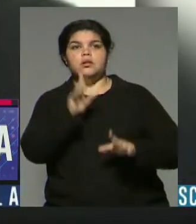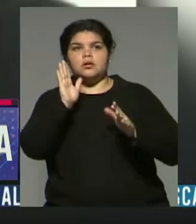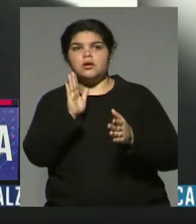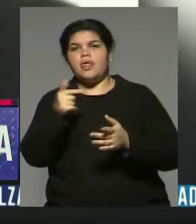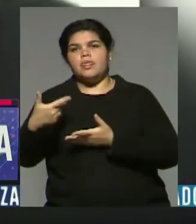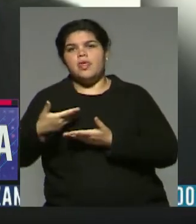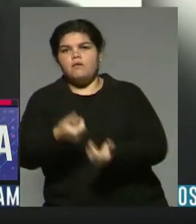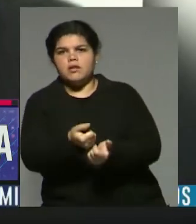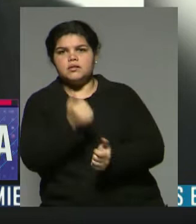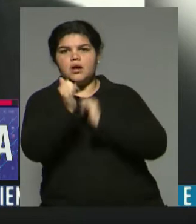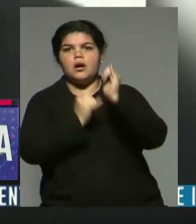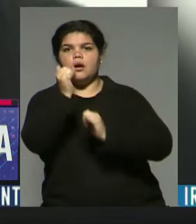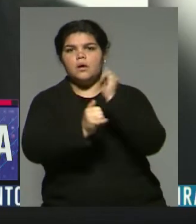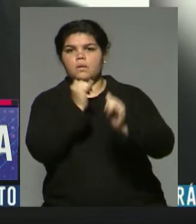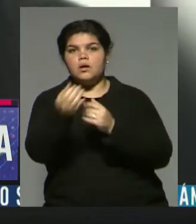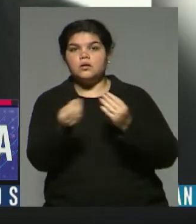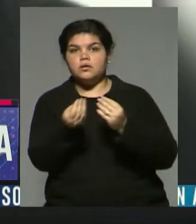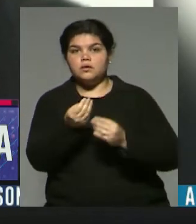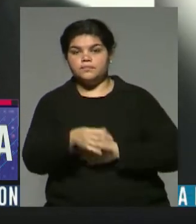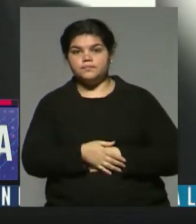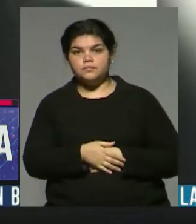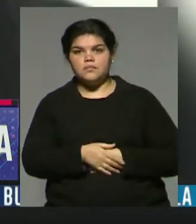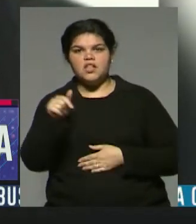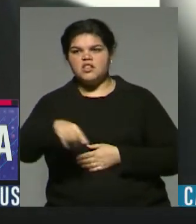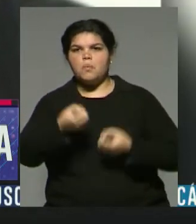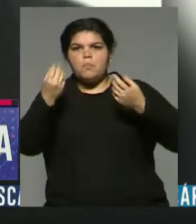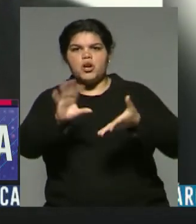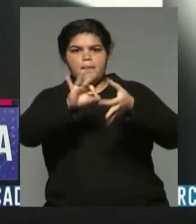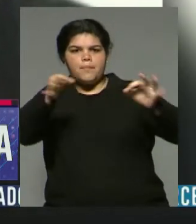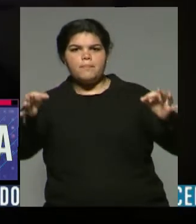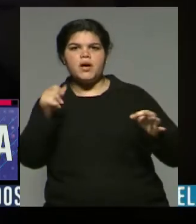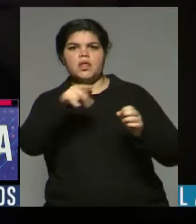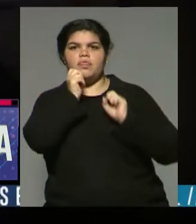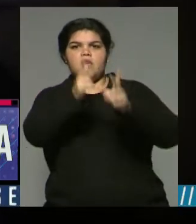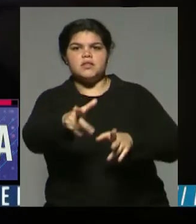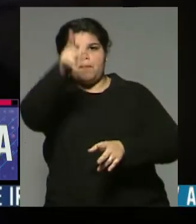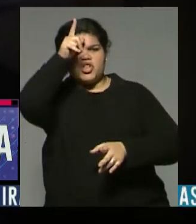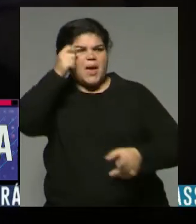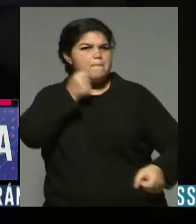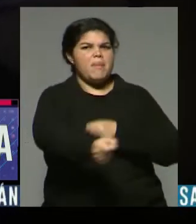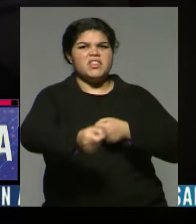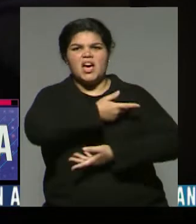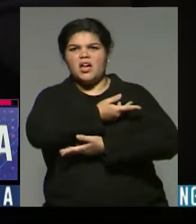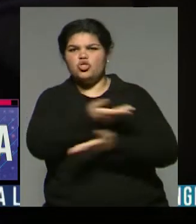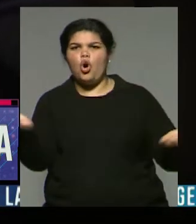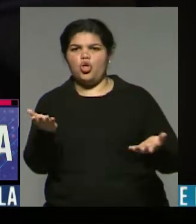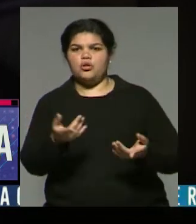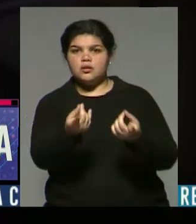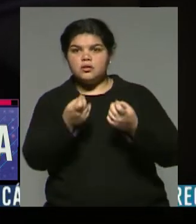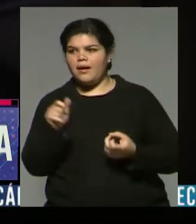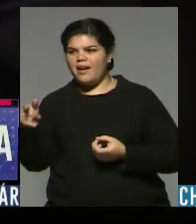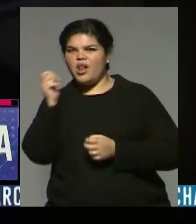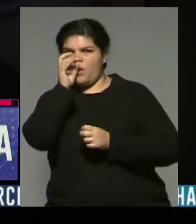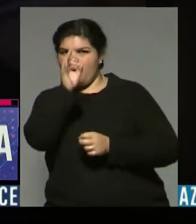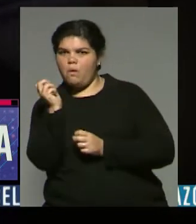que, primero con respecto a la frase que decía cómo no maté a todos los milicos, según la defensa nunca fue dicha por Sebastián Petean